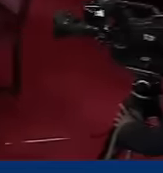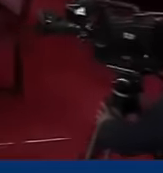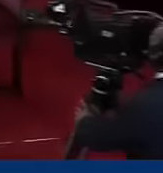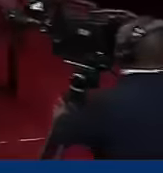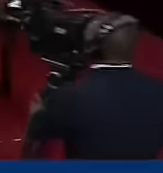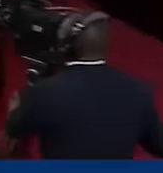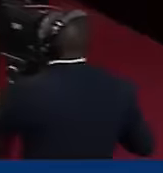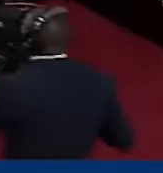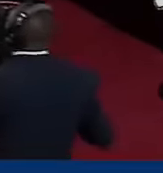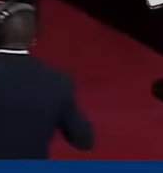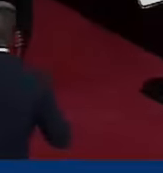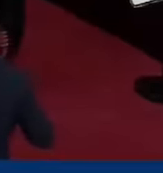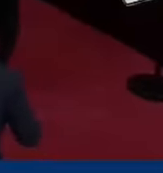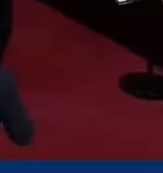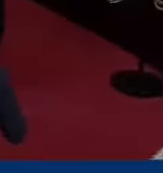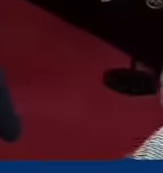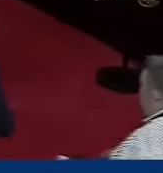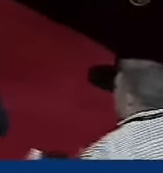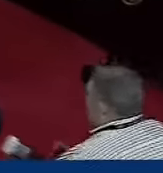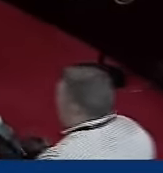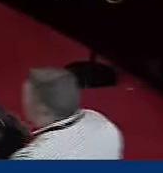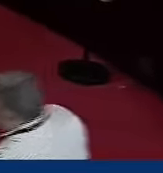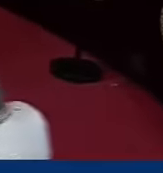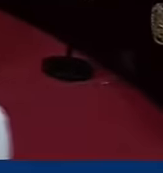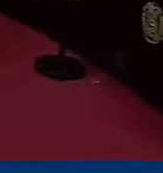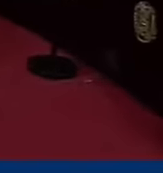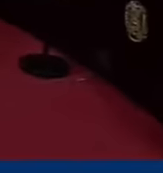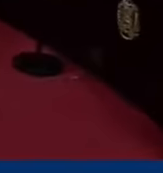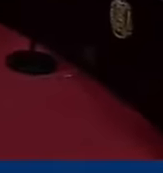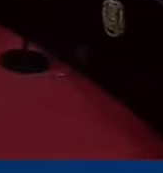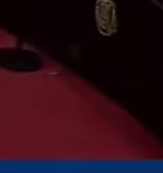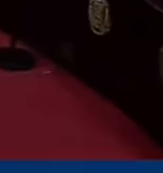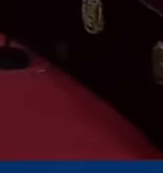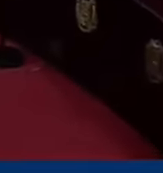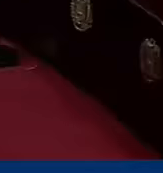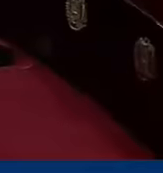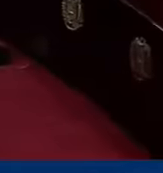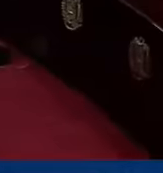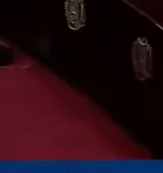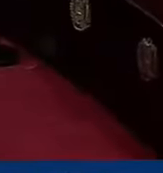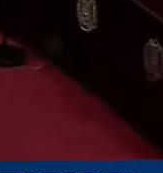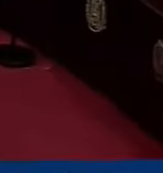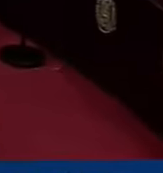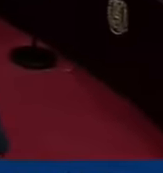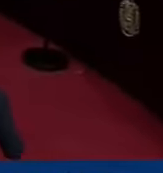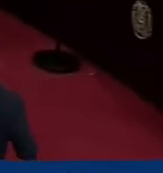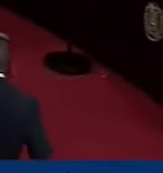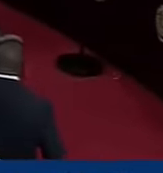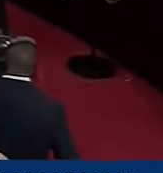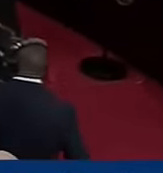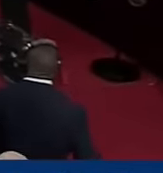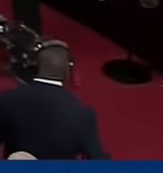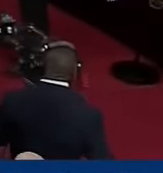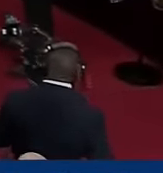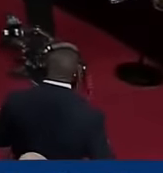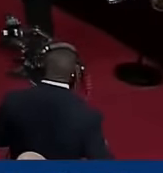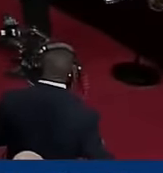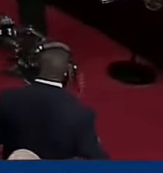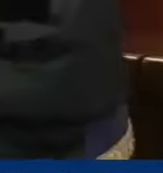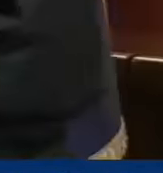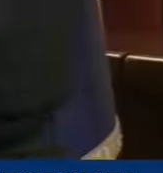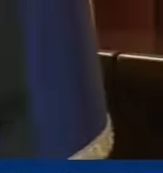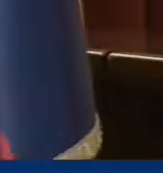medios de para comunicación entrar a la calle nacionales Montoro e y entrar, internacionales y representantes del presidente poder del moral y Tribunal Supremo electoral. de En este Justicia, momento ya se el presidente encuentran de la sala dentro